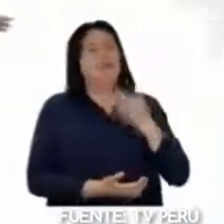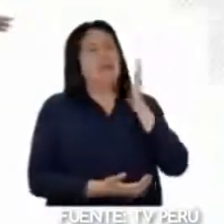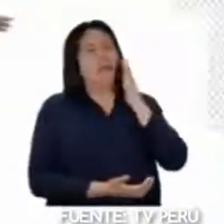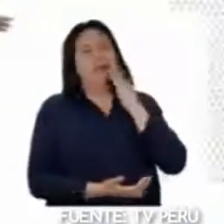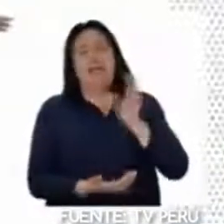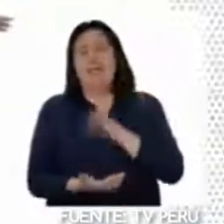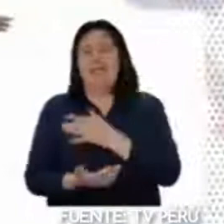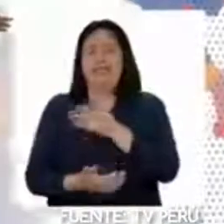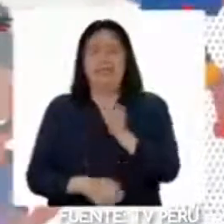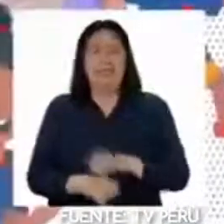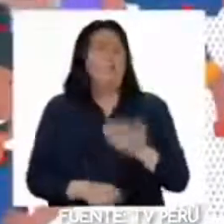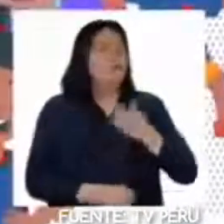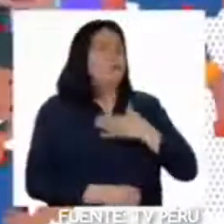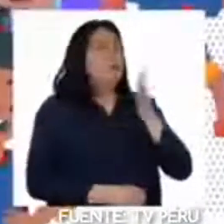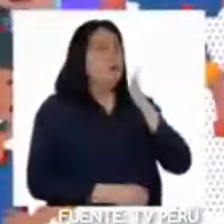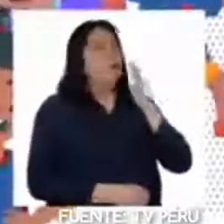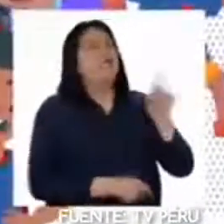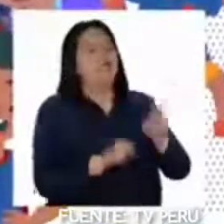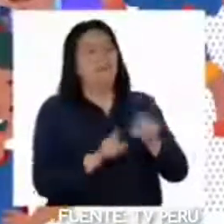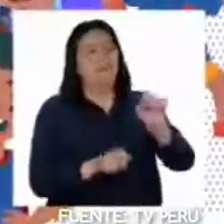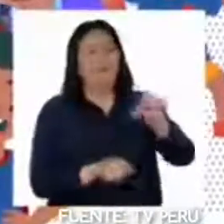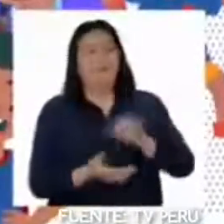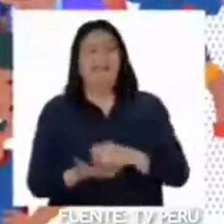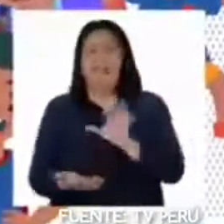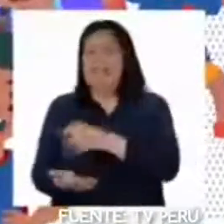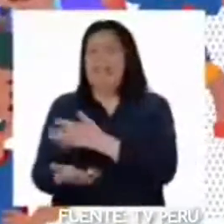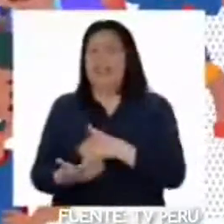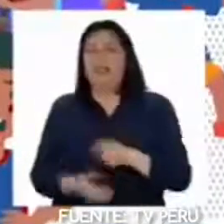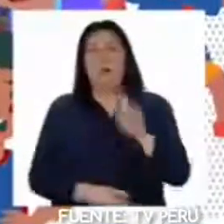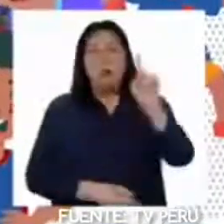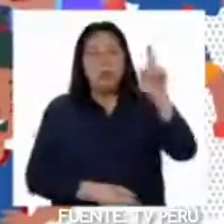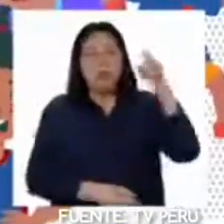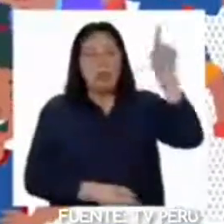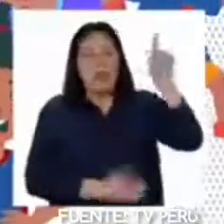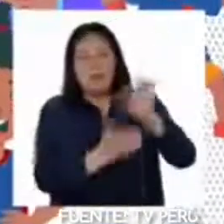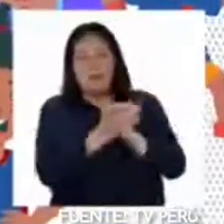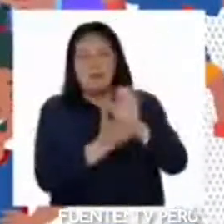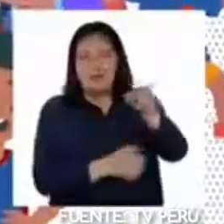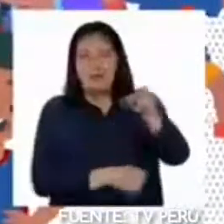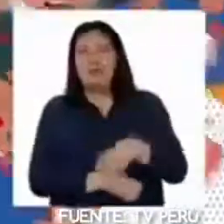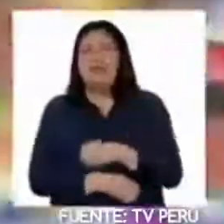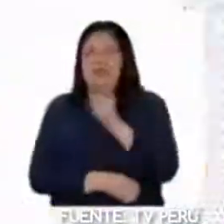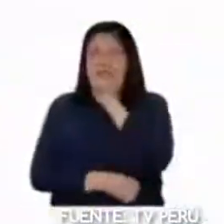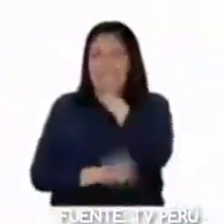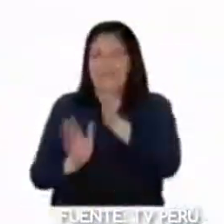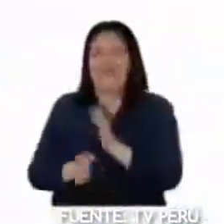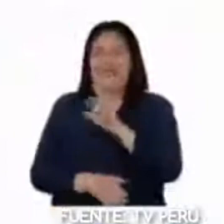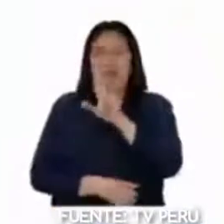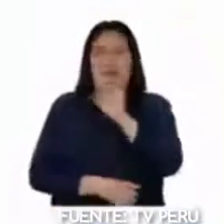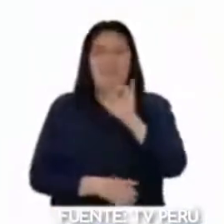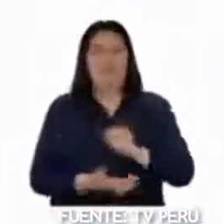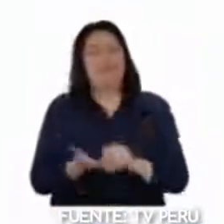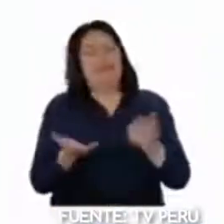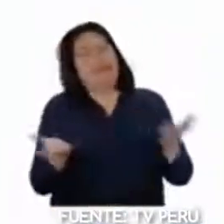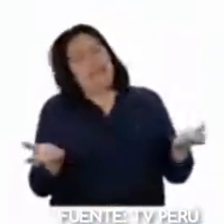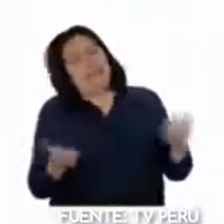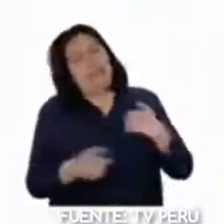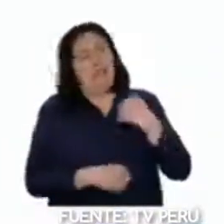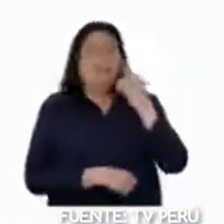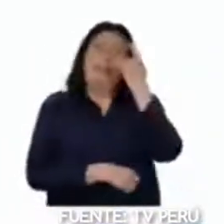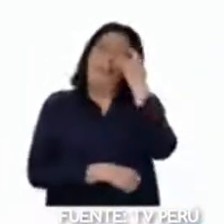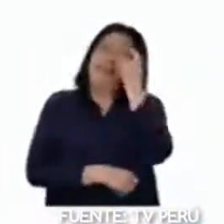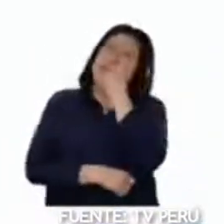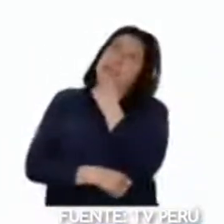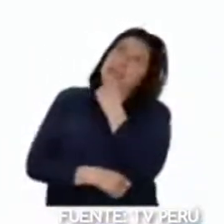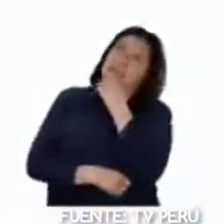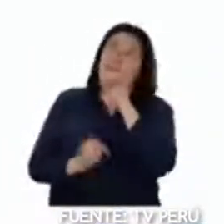mamá. ¡Patty! Mi mamá también la cantaba. Era la canción Un Millón de Amigos, de Roberto Carlos. Y bueno, me puse a